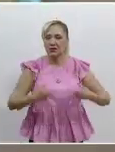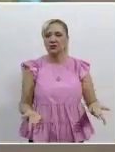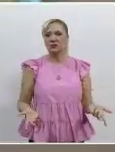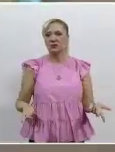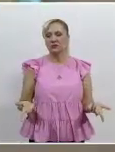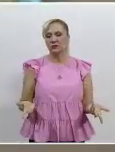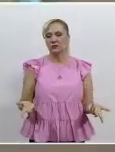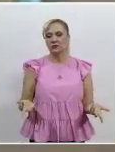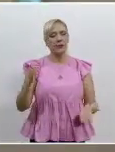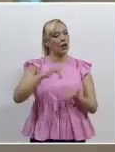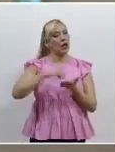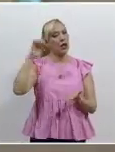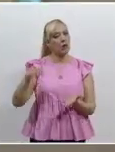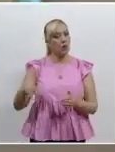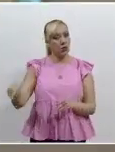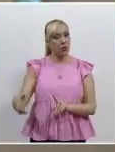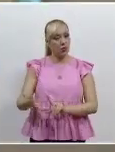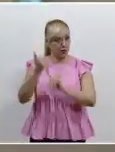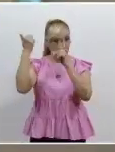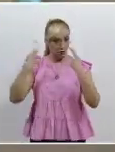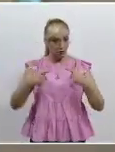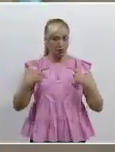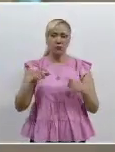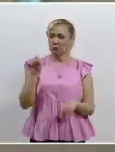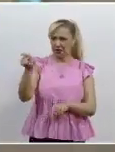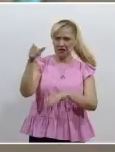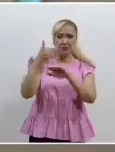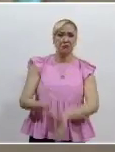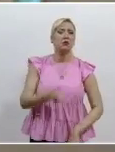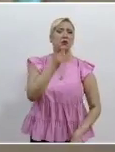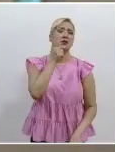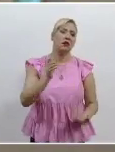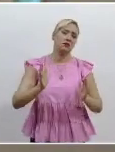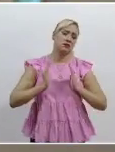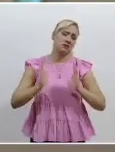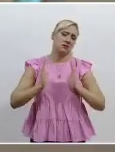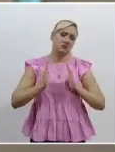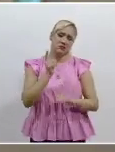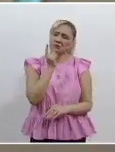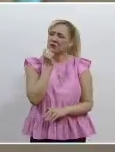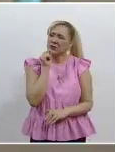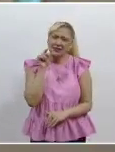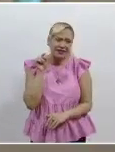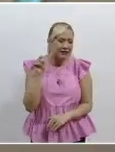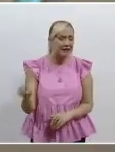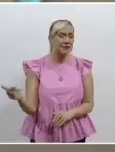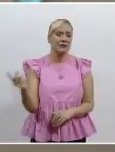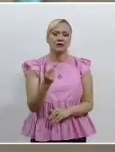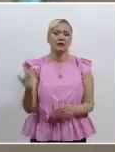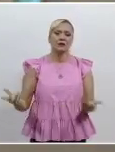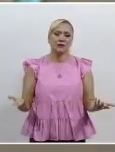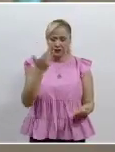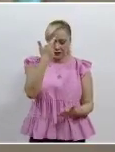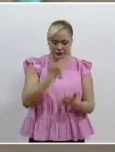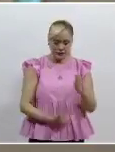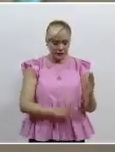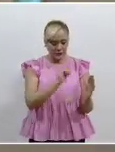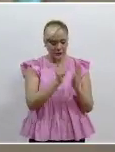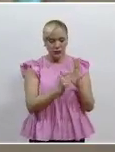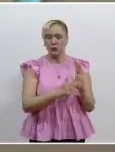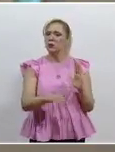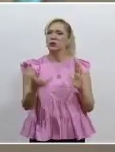En esa desaparición participaron entidades de la policía o del ejército, entidades públicas, lo cual hace de este delito y de esta